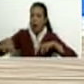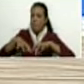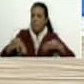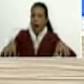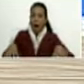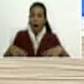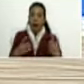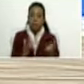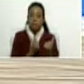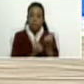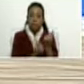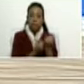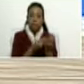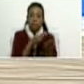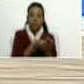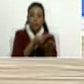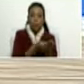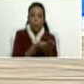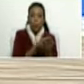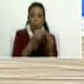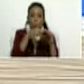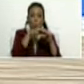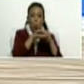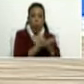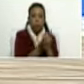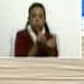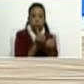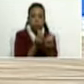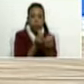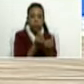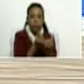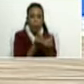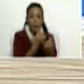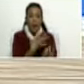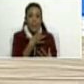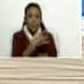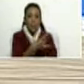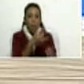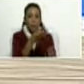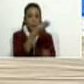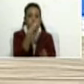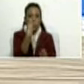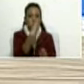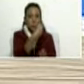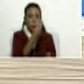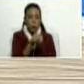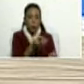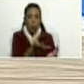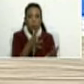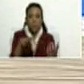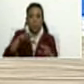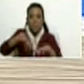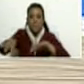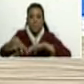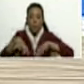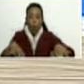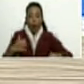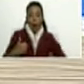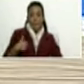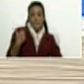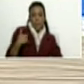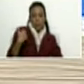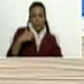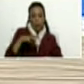mucho billete está metiendo la ExxonMobil para ver si crea dudas, división,